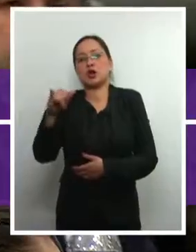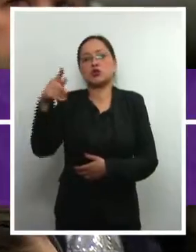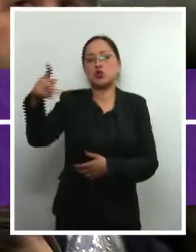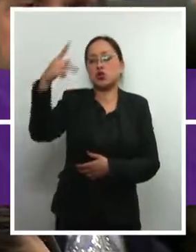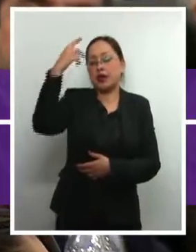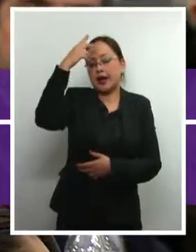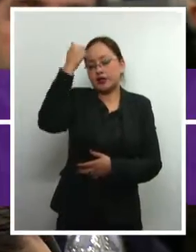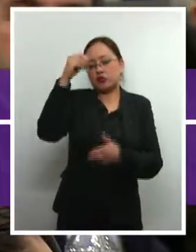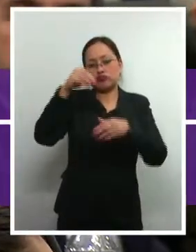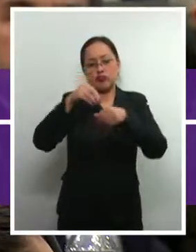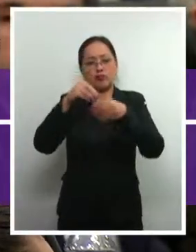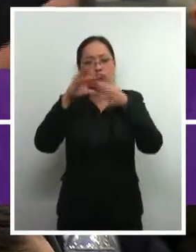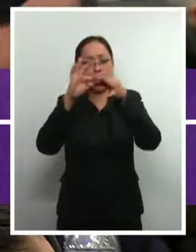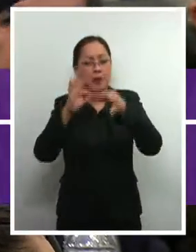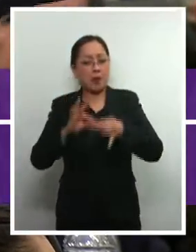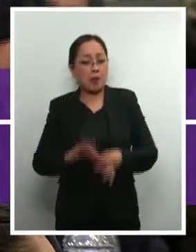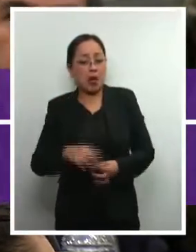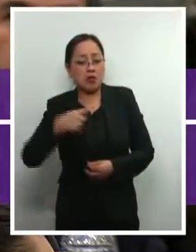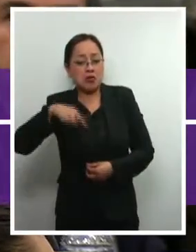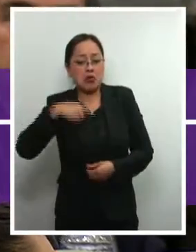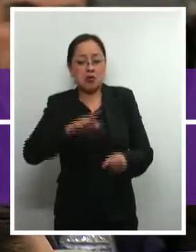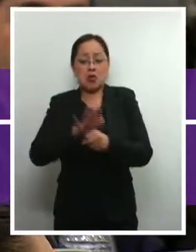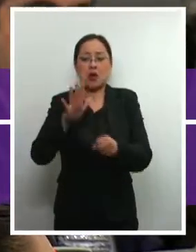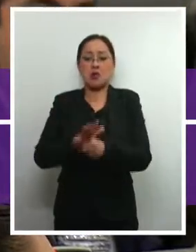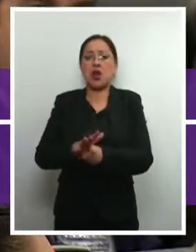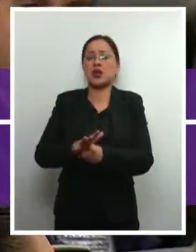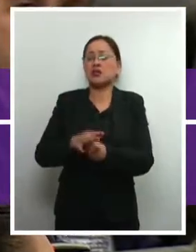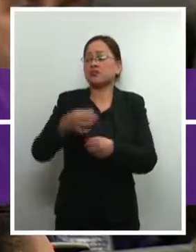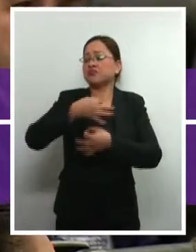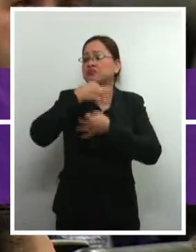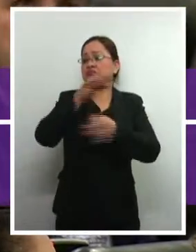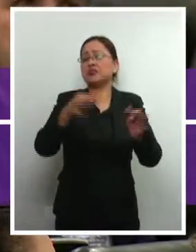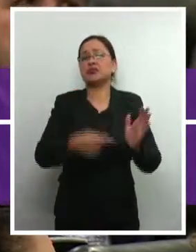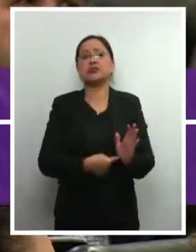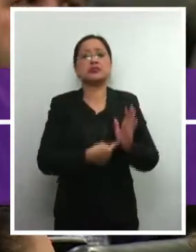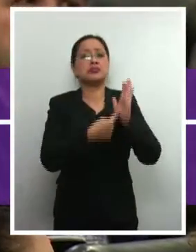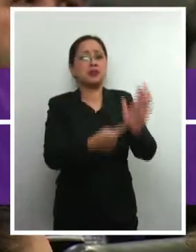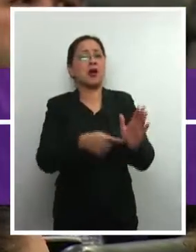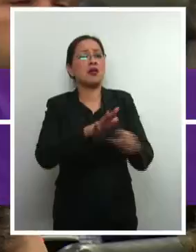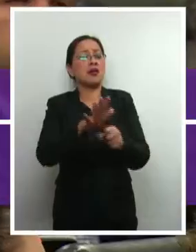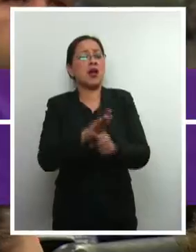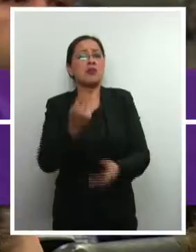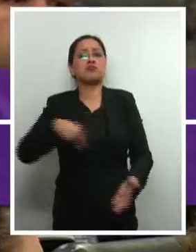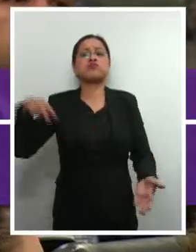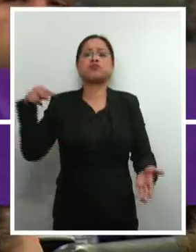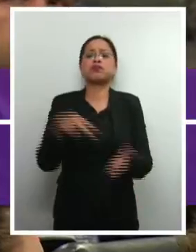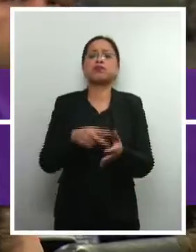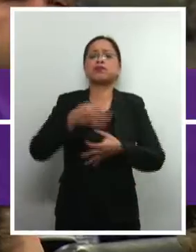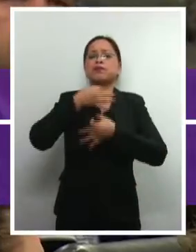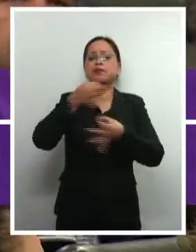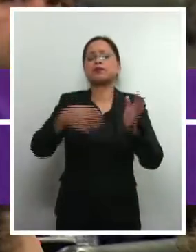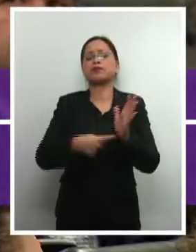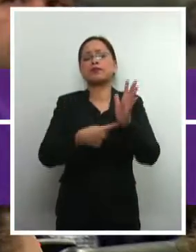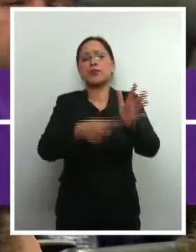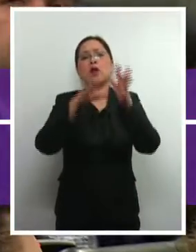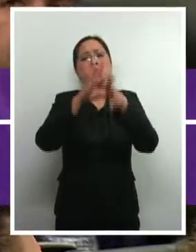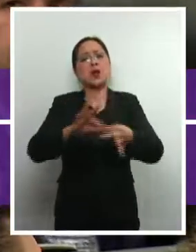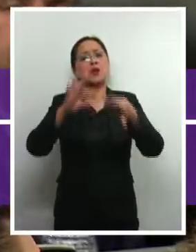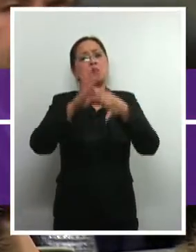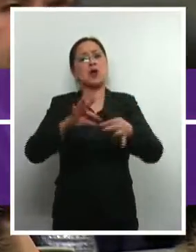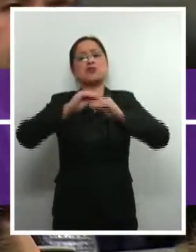Los argumentos que hemos aducido los hemos hecho públicos desde la tribuna. Me parece que lo